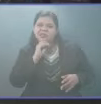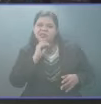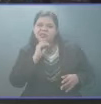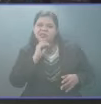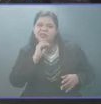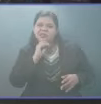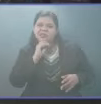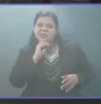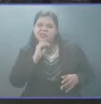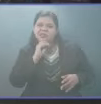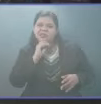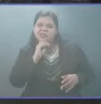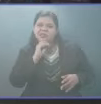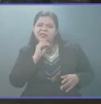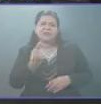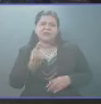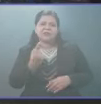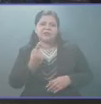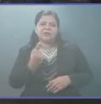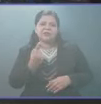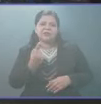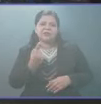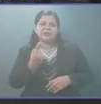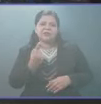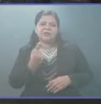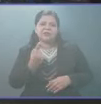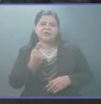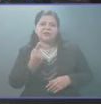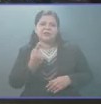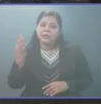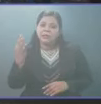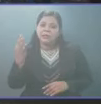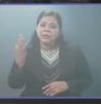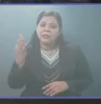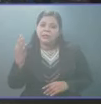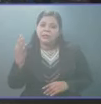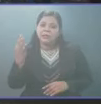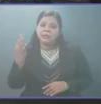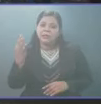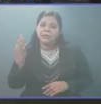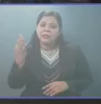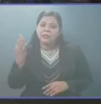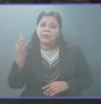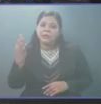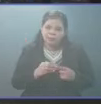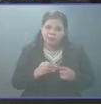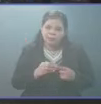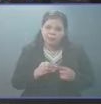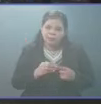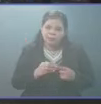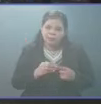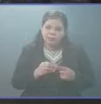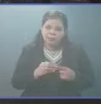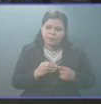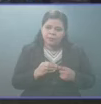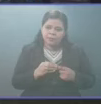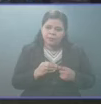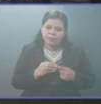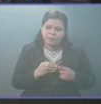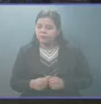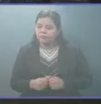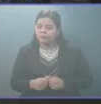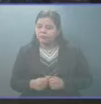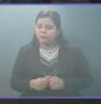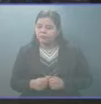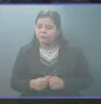me voy a poner una pomadita, algo, y eso tal vez con una buena fisioterapia puede tener, digamos, puede